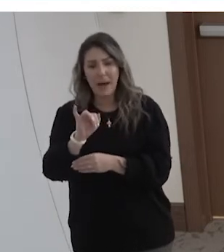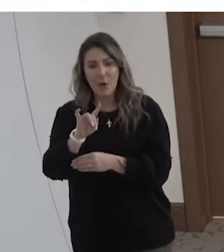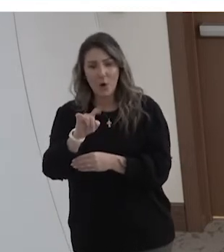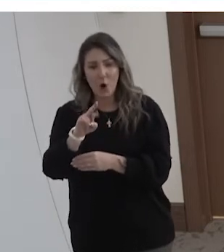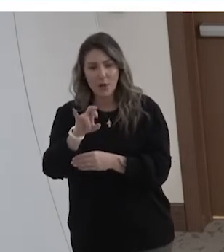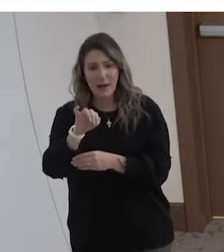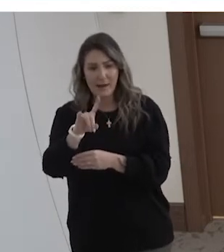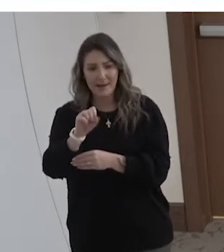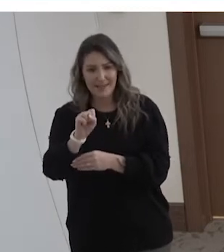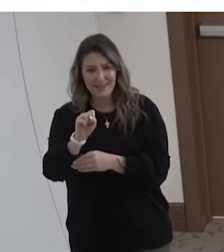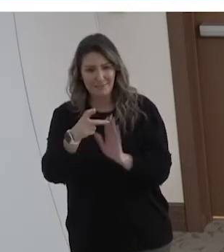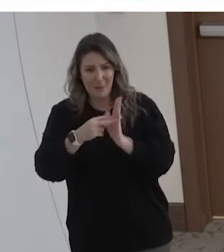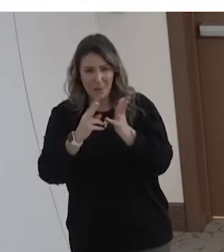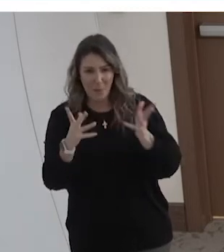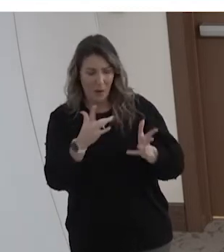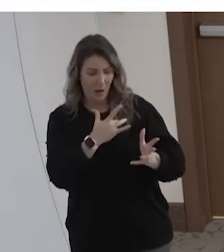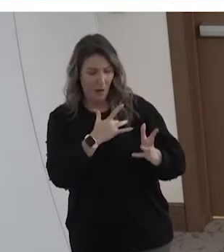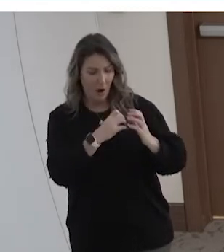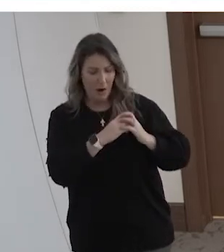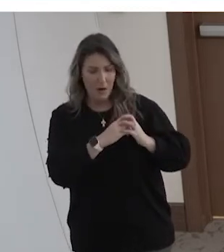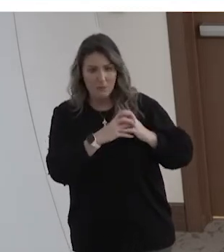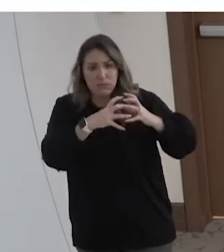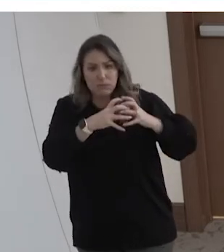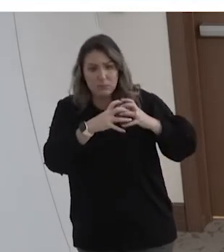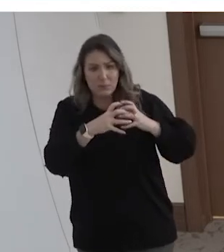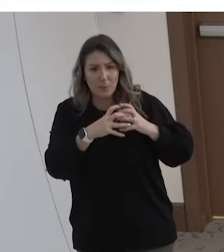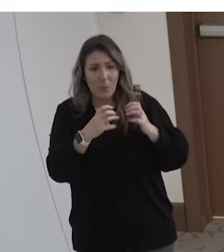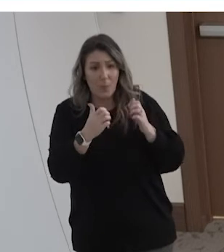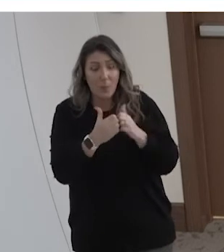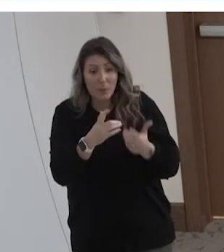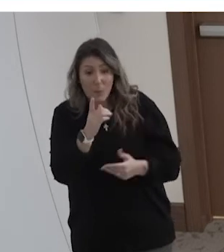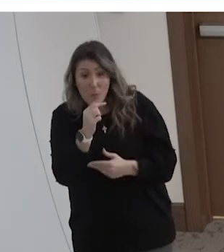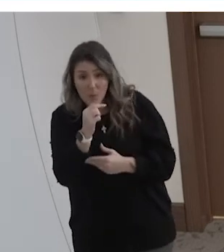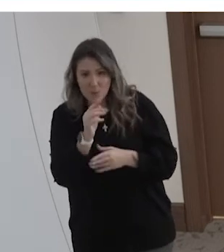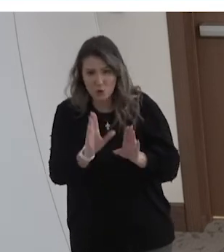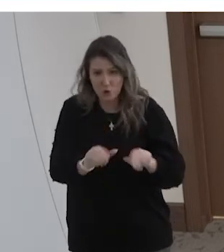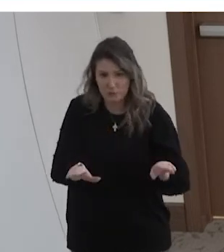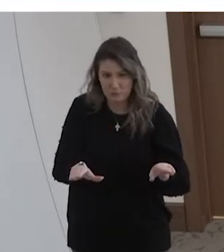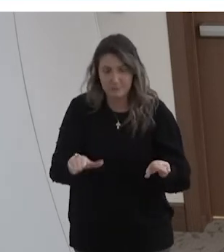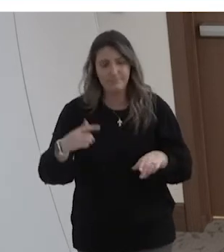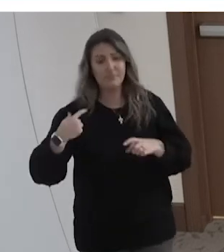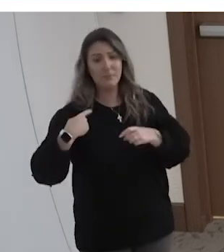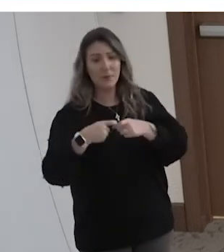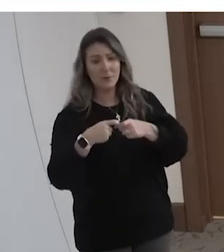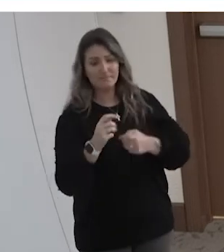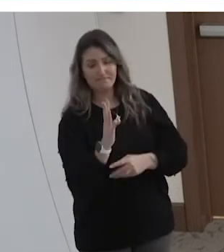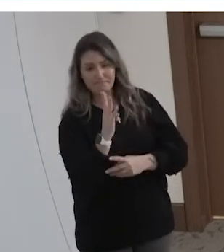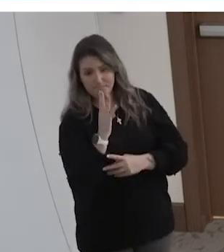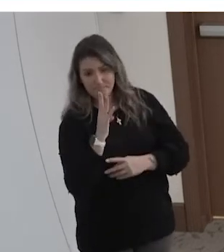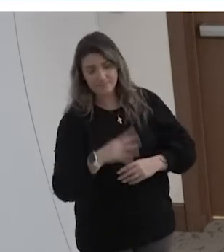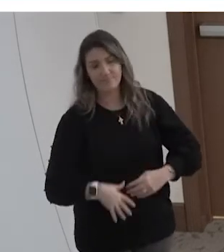heart in children. Una pregunta que se hace también es que si